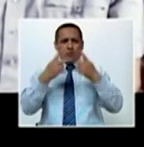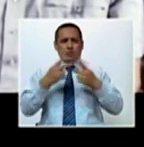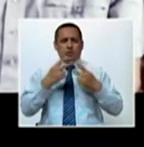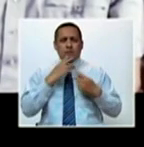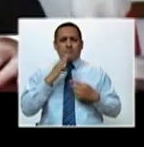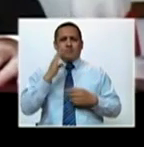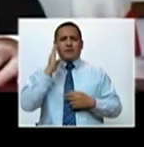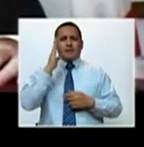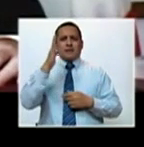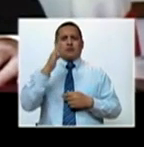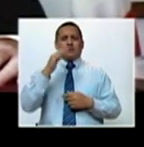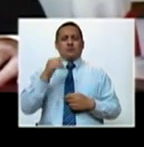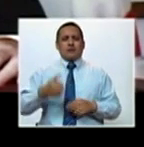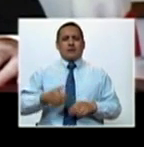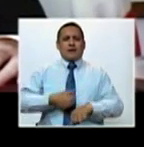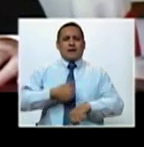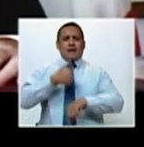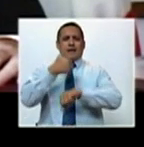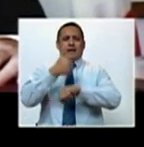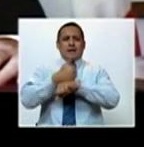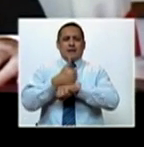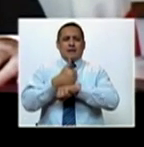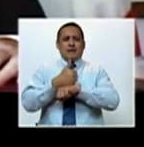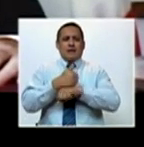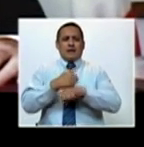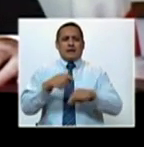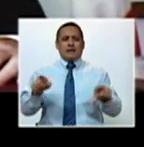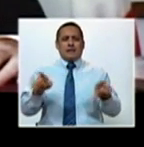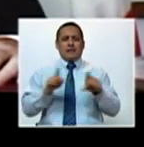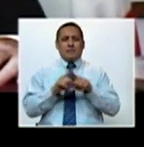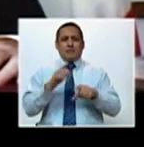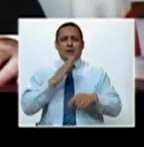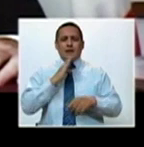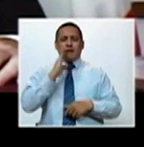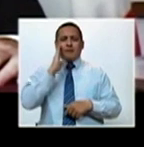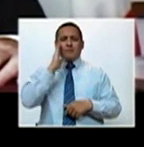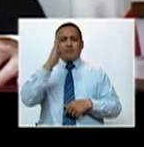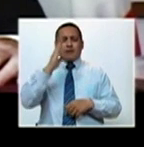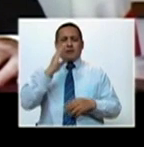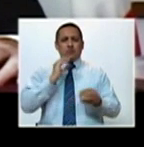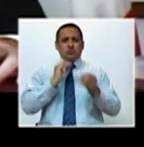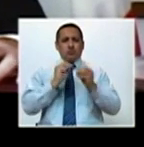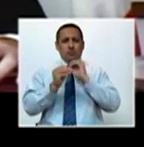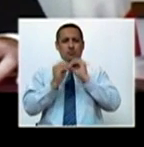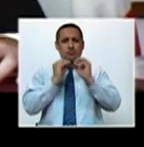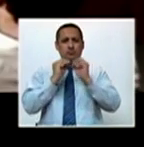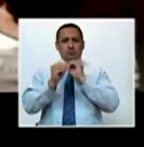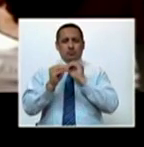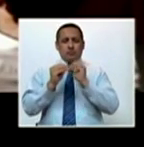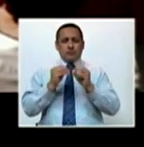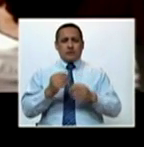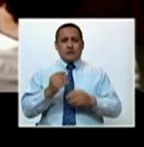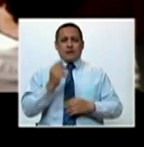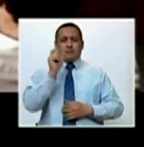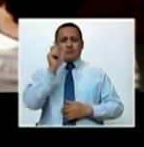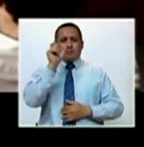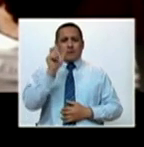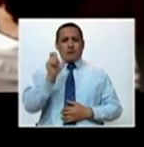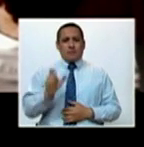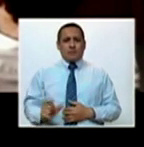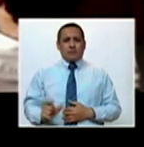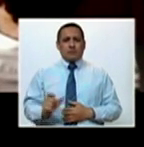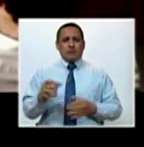principio institucional de jerarquía que inspira la estructura orgánica